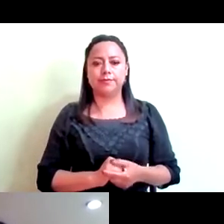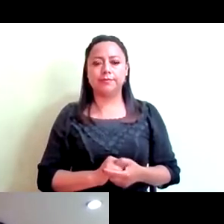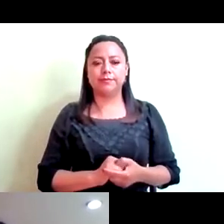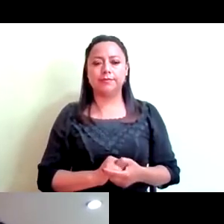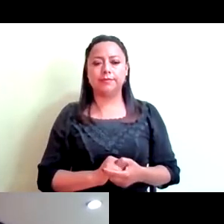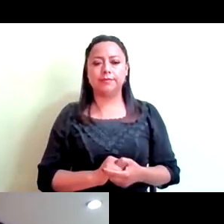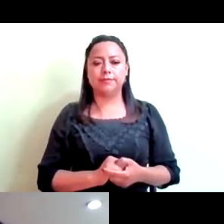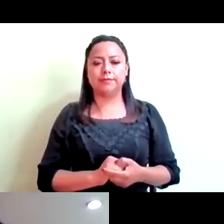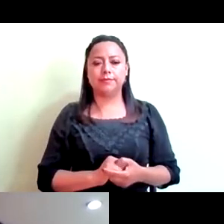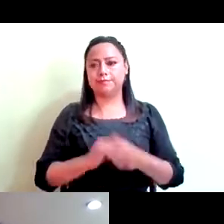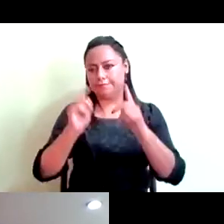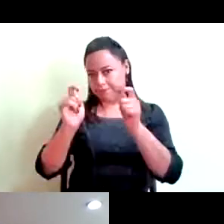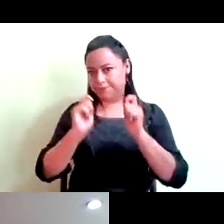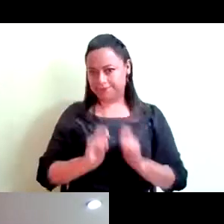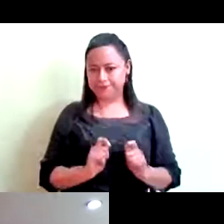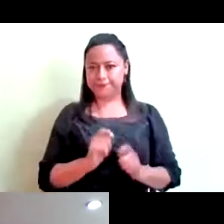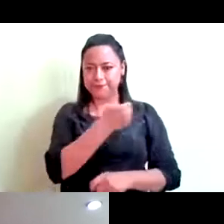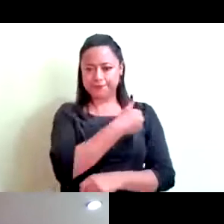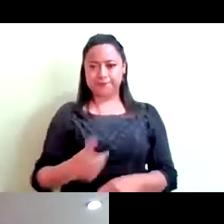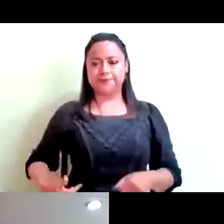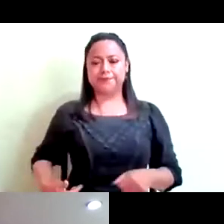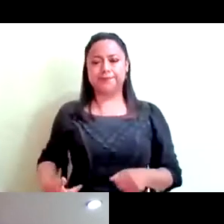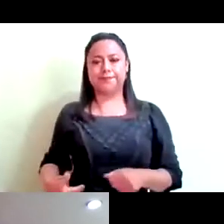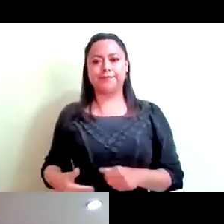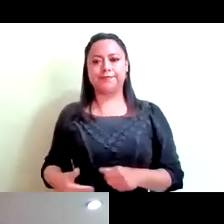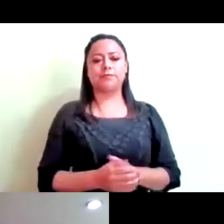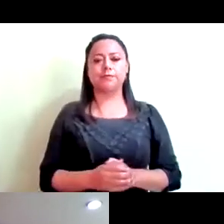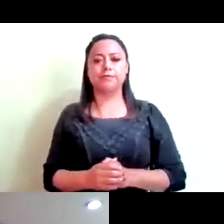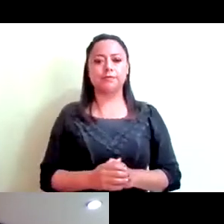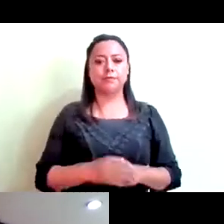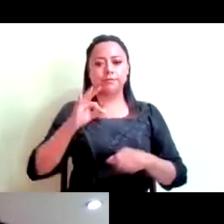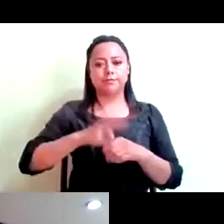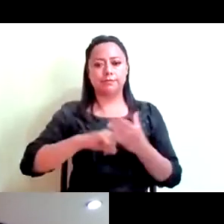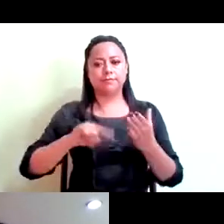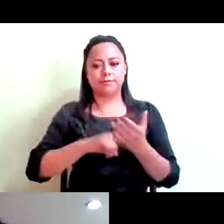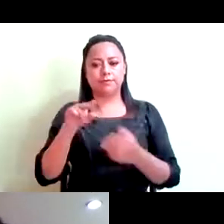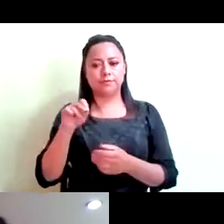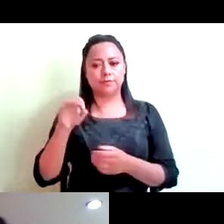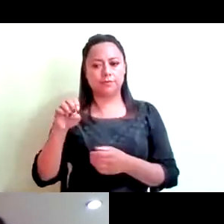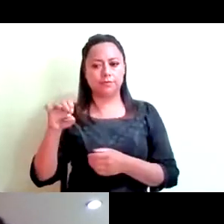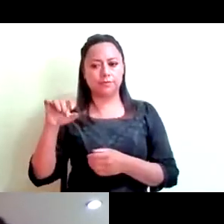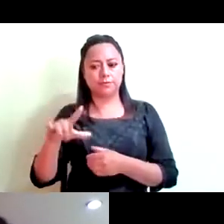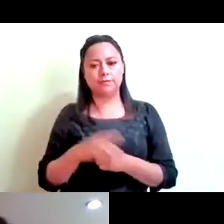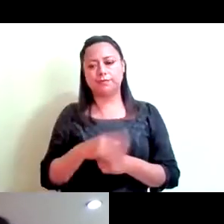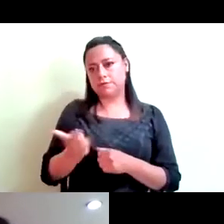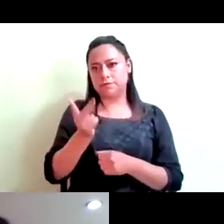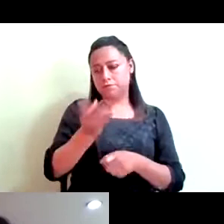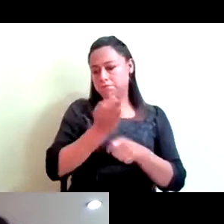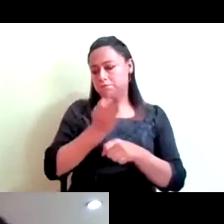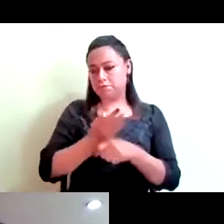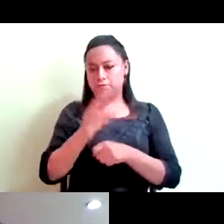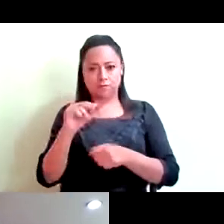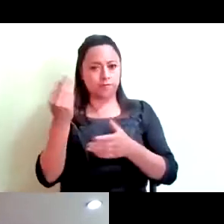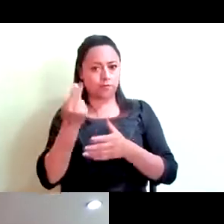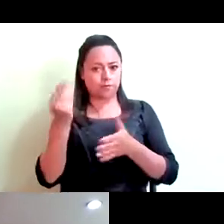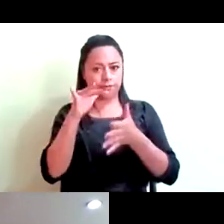Por instrucciones de la presidencia y en votación nominal se consulta si es de dispensarse la lectura del presente dictamen. Diputada Lilia